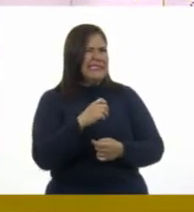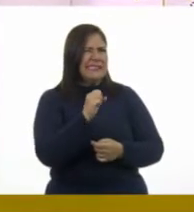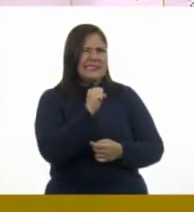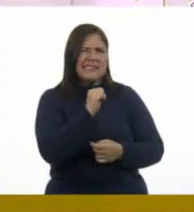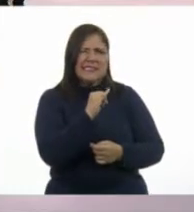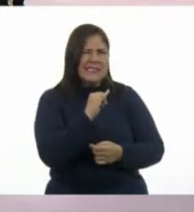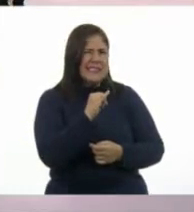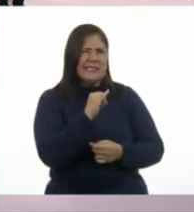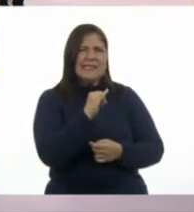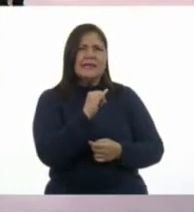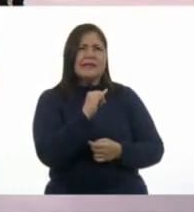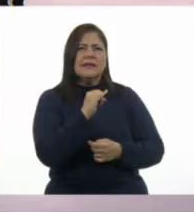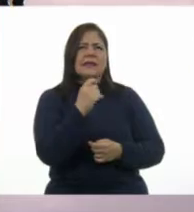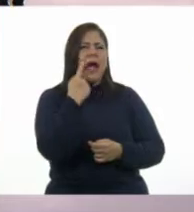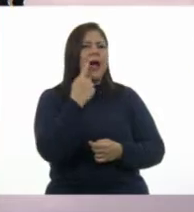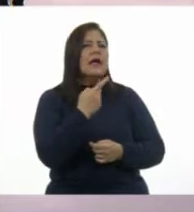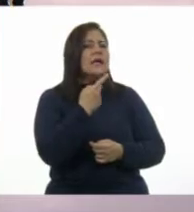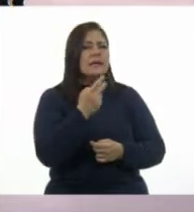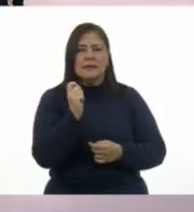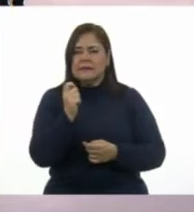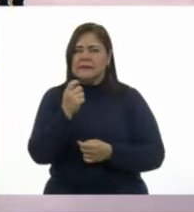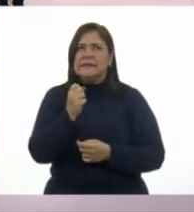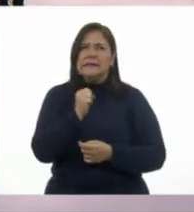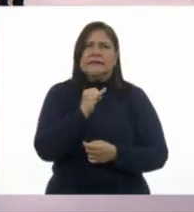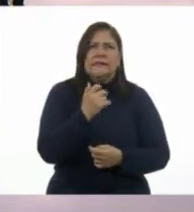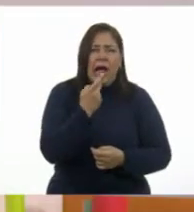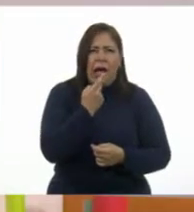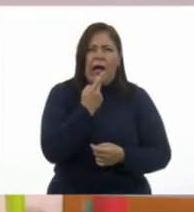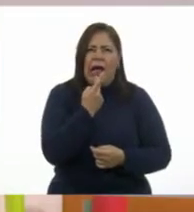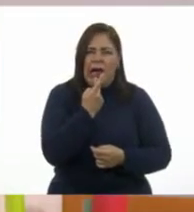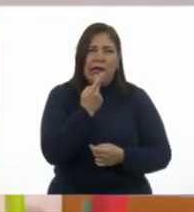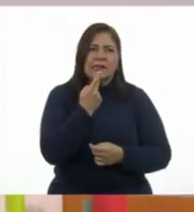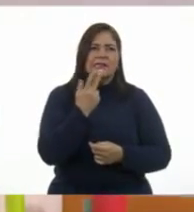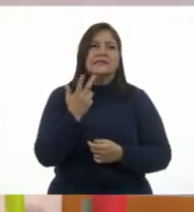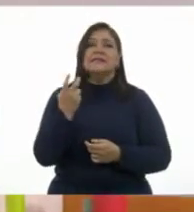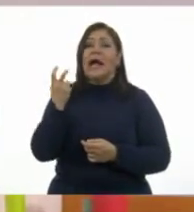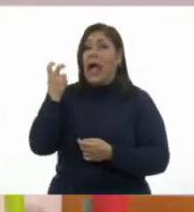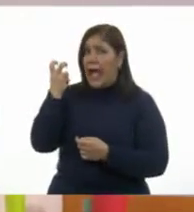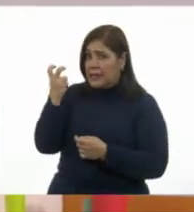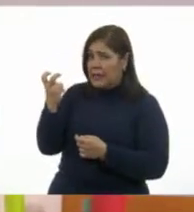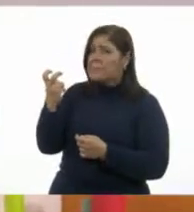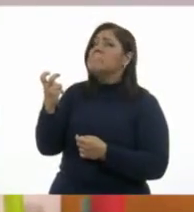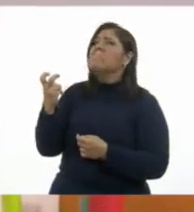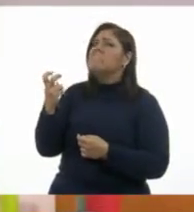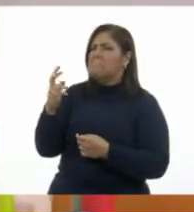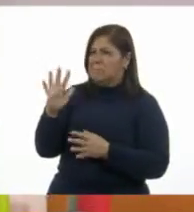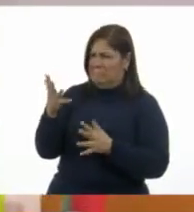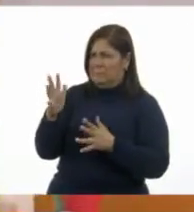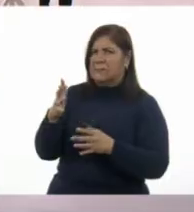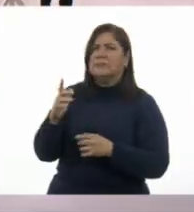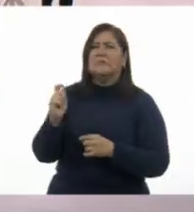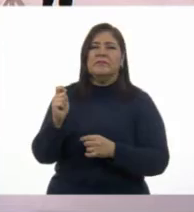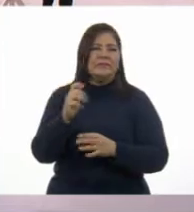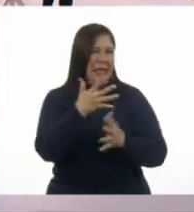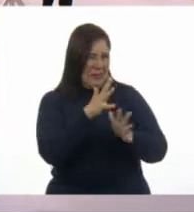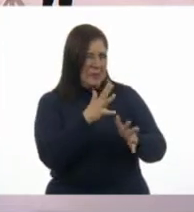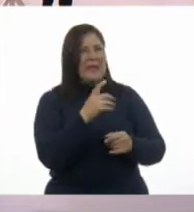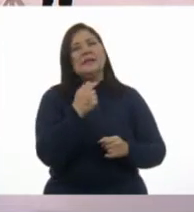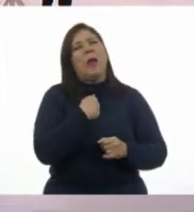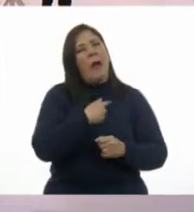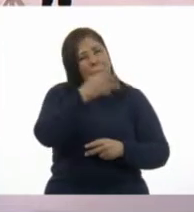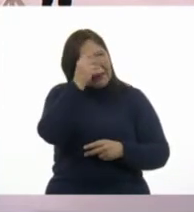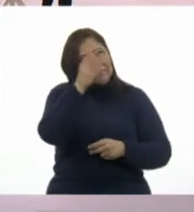Sikup. Sikup. Sikup. Así. Así mero. Más o menos. Ahí más voy o menos.